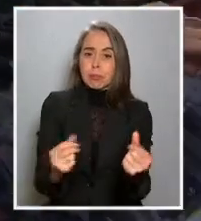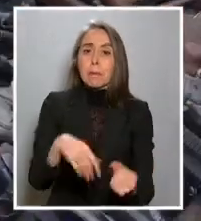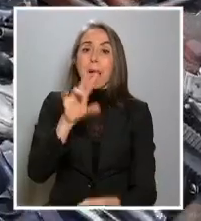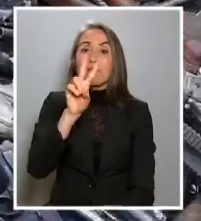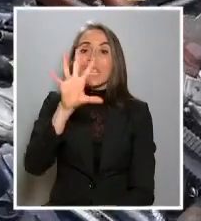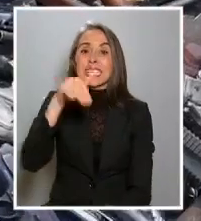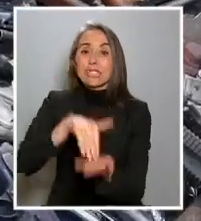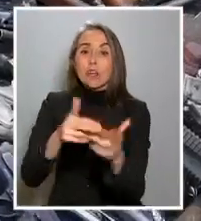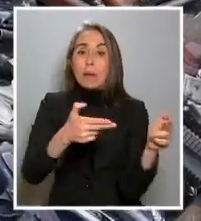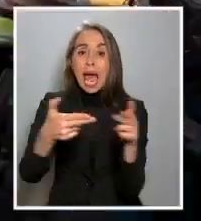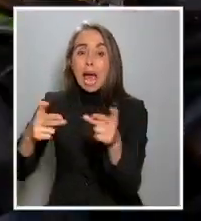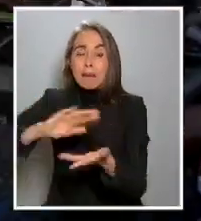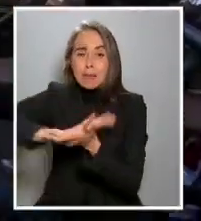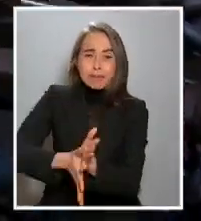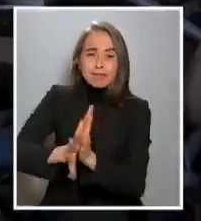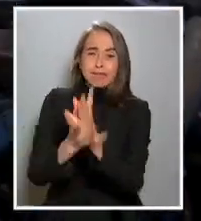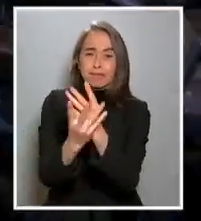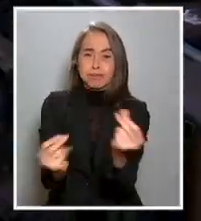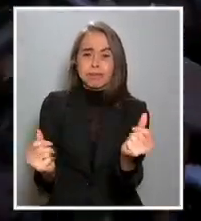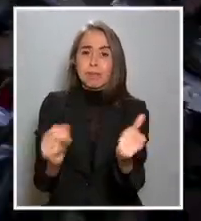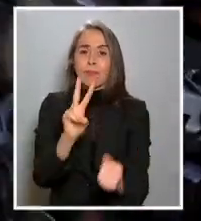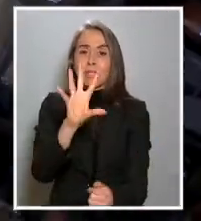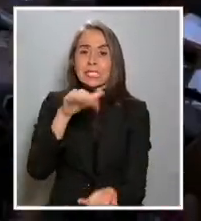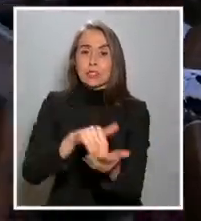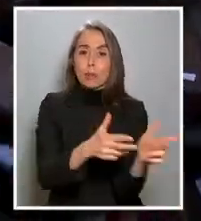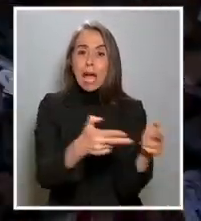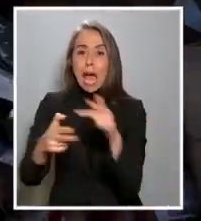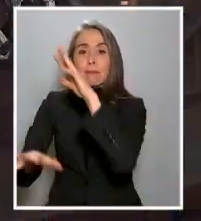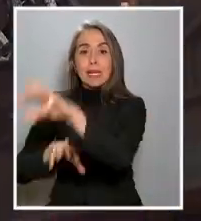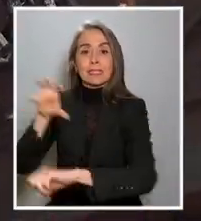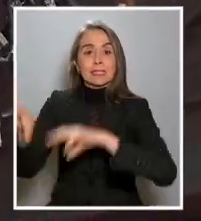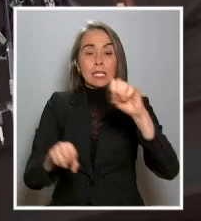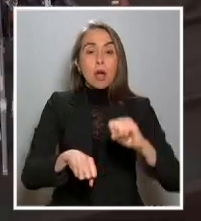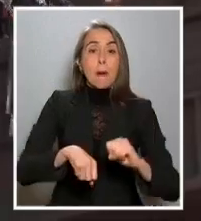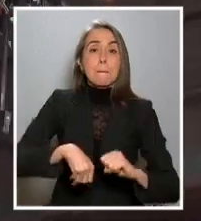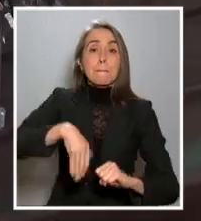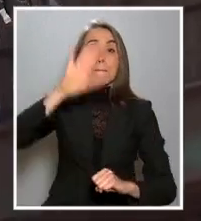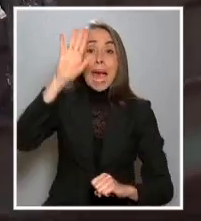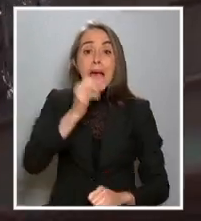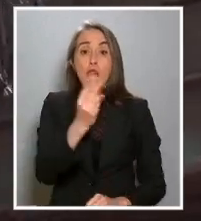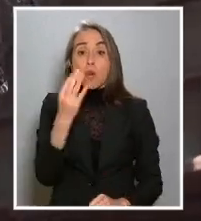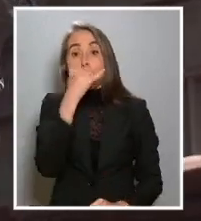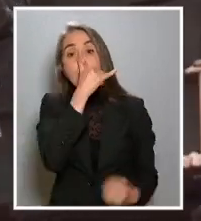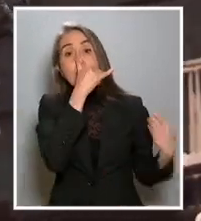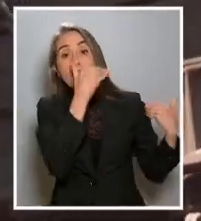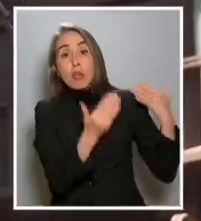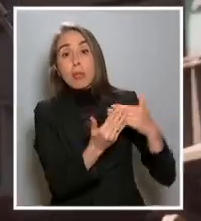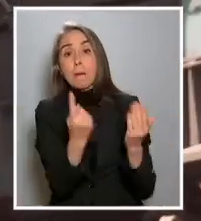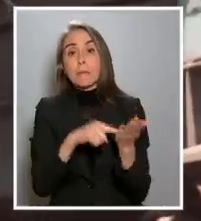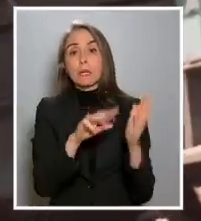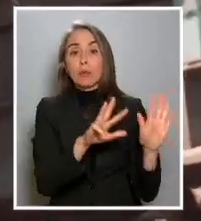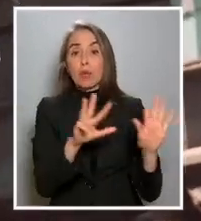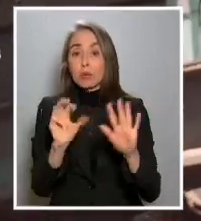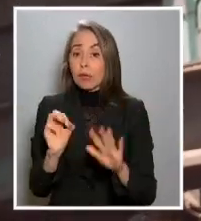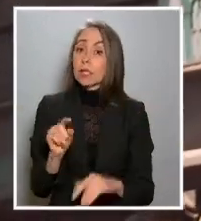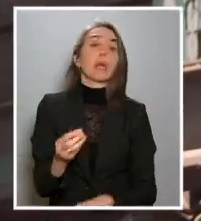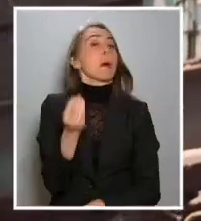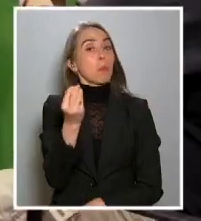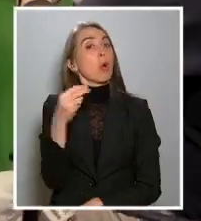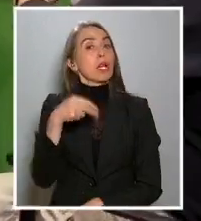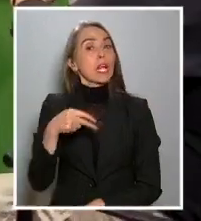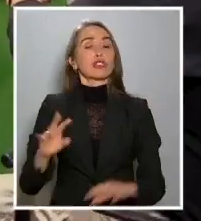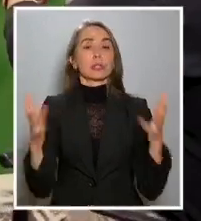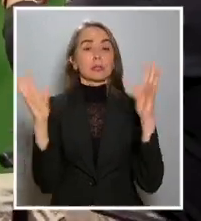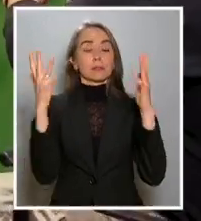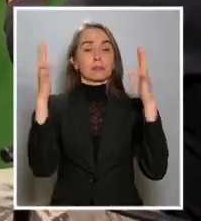25.000, destruimos más de 25.000 armas, que es el mayor número desde 1990. Esto es una buena noticia,